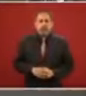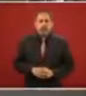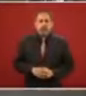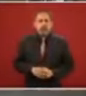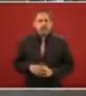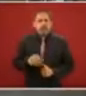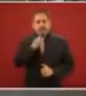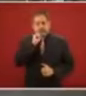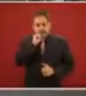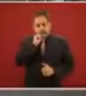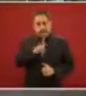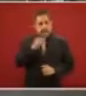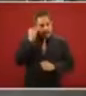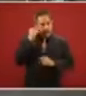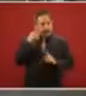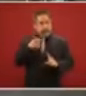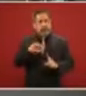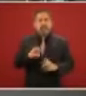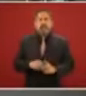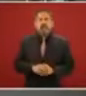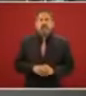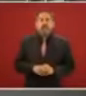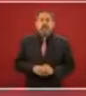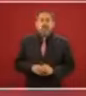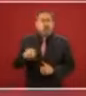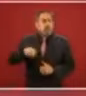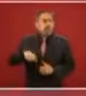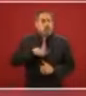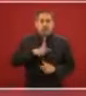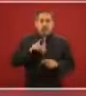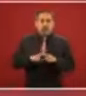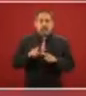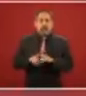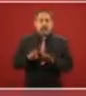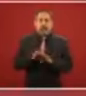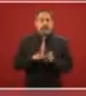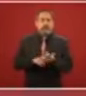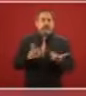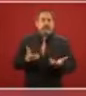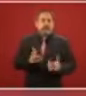en ese sentido, estamos